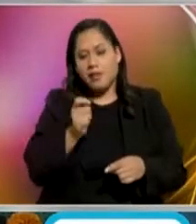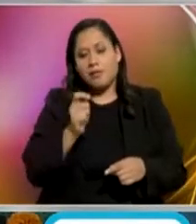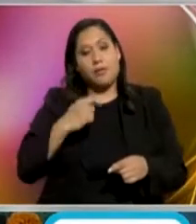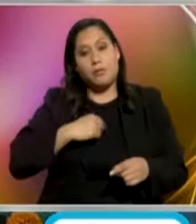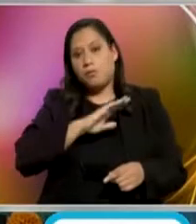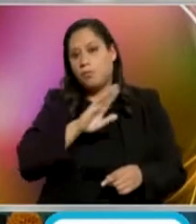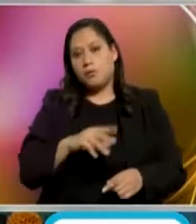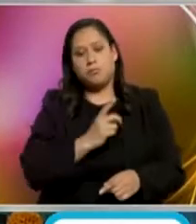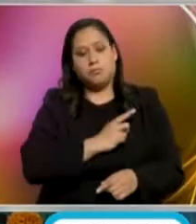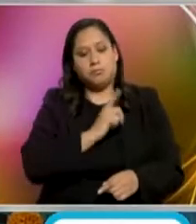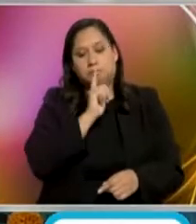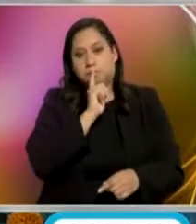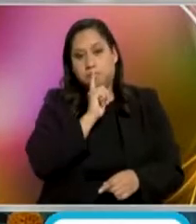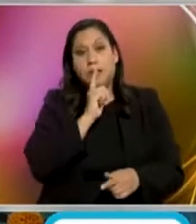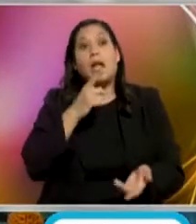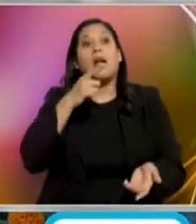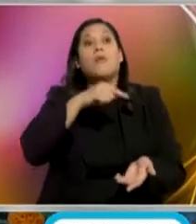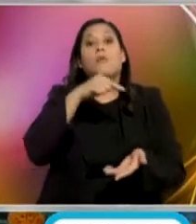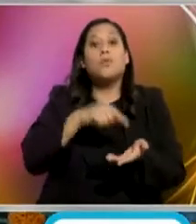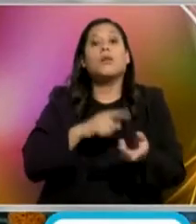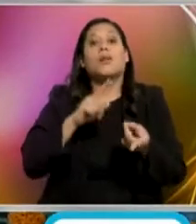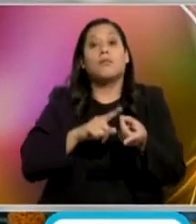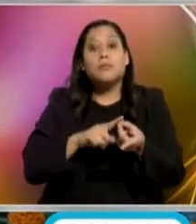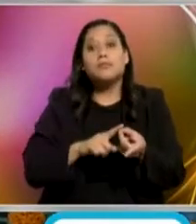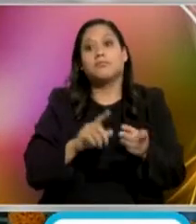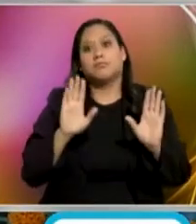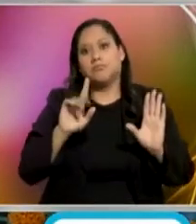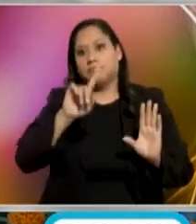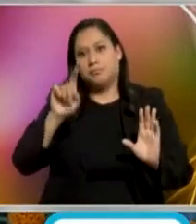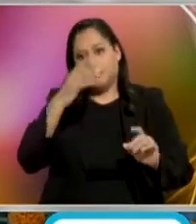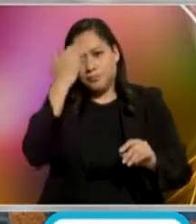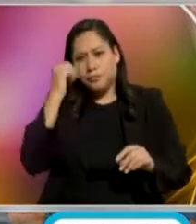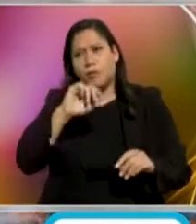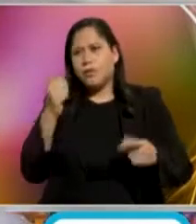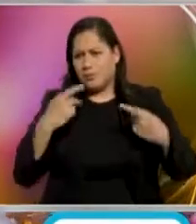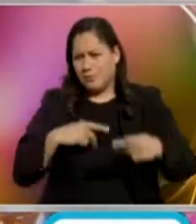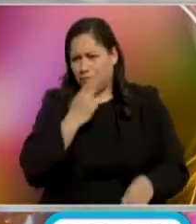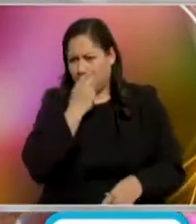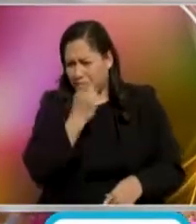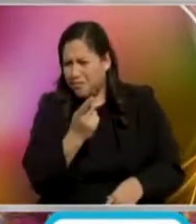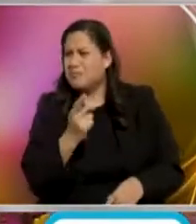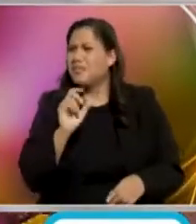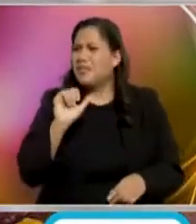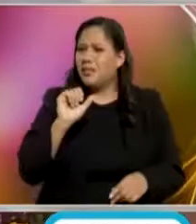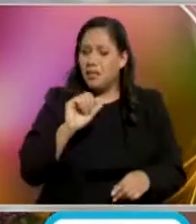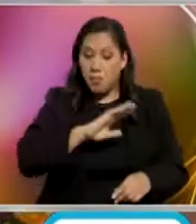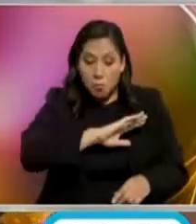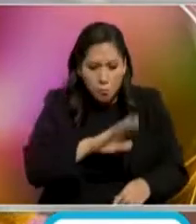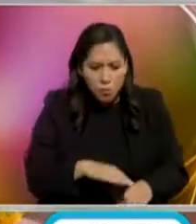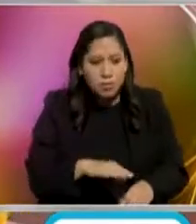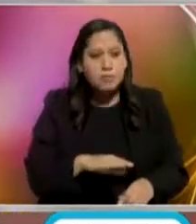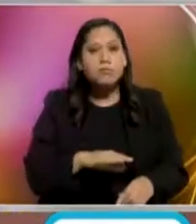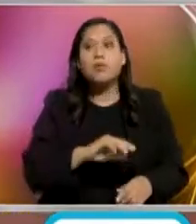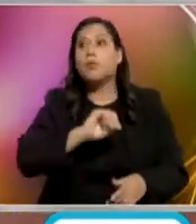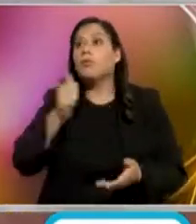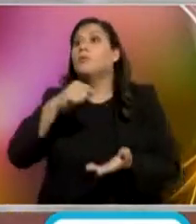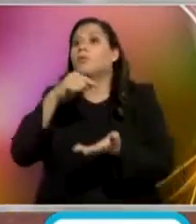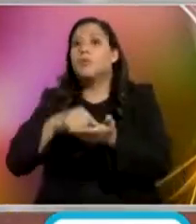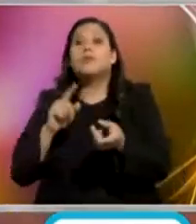muere, ¿no? Y ya. Pero pues otras personas deciden, bueno, debe haber algo después de